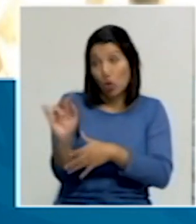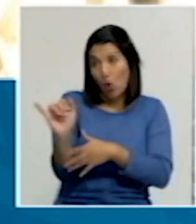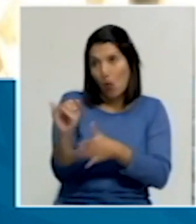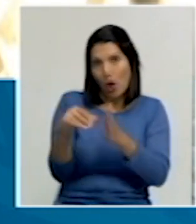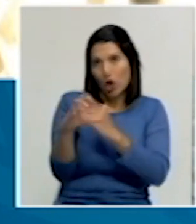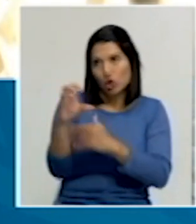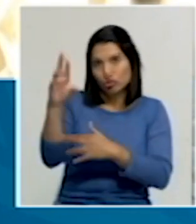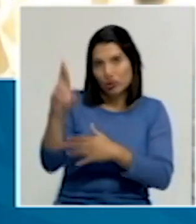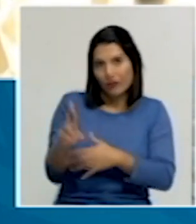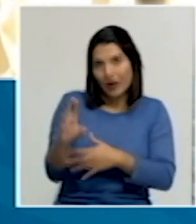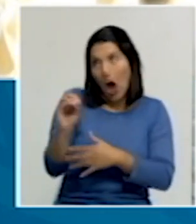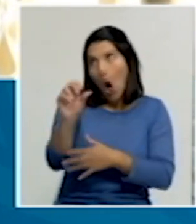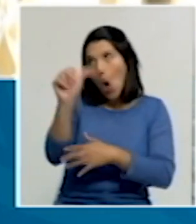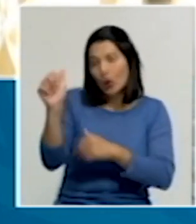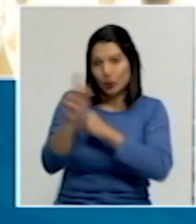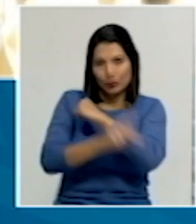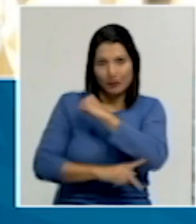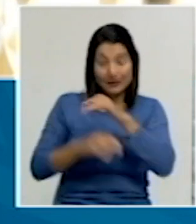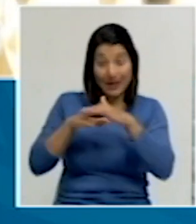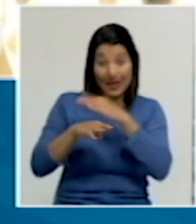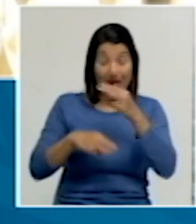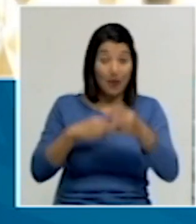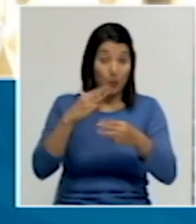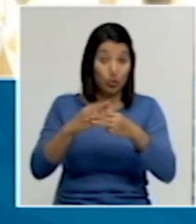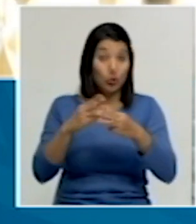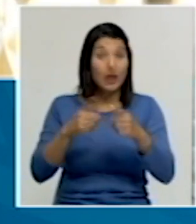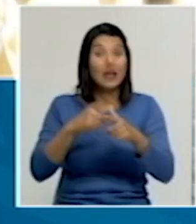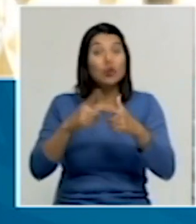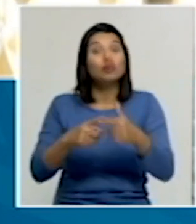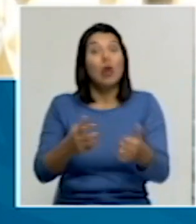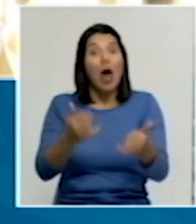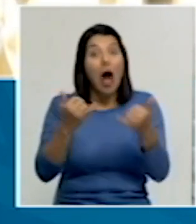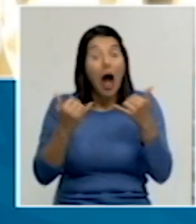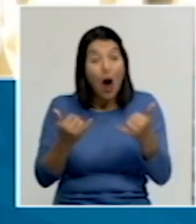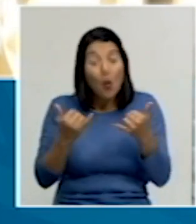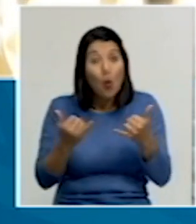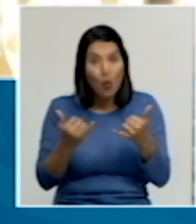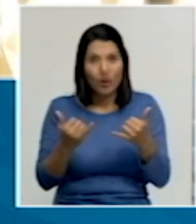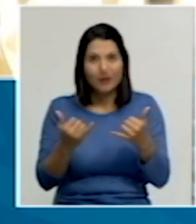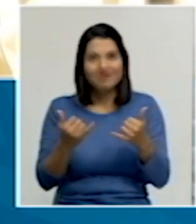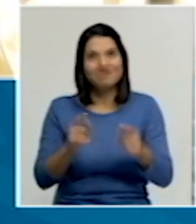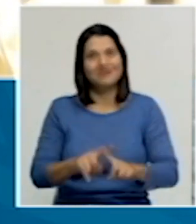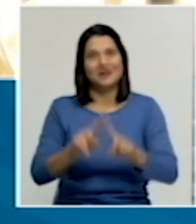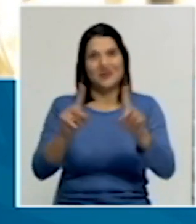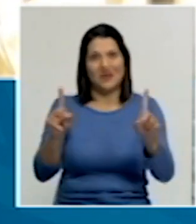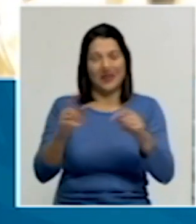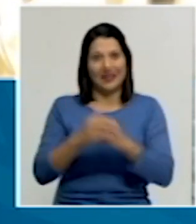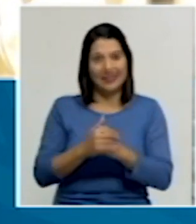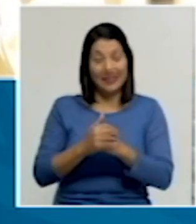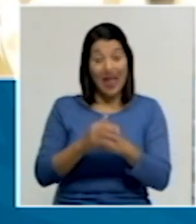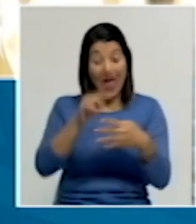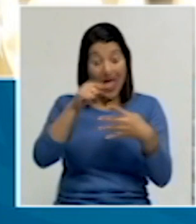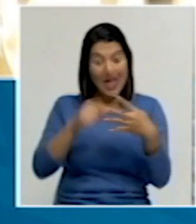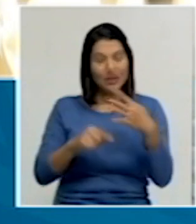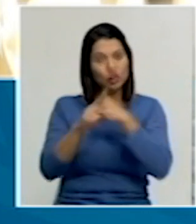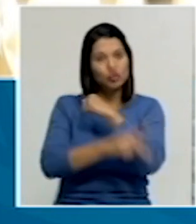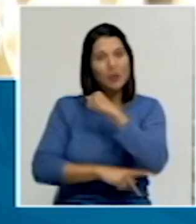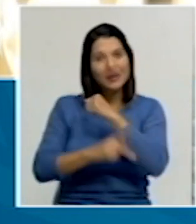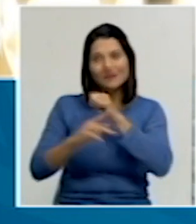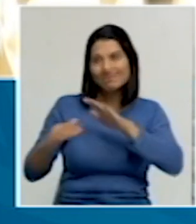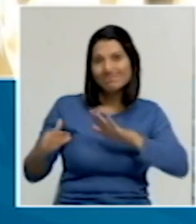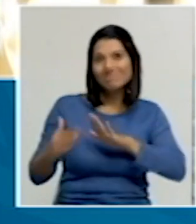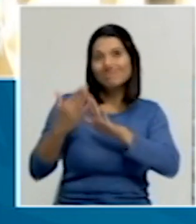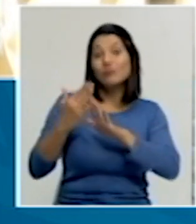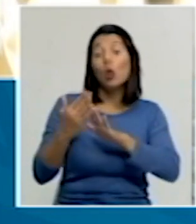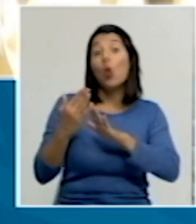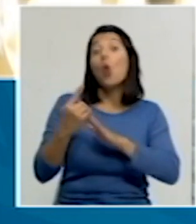y en el resto del mundo. Entonces ahora se enfrentaron a una variante de la COVID-19,